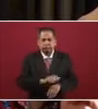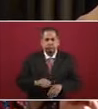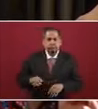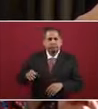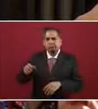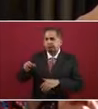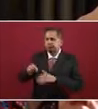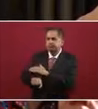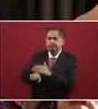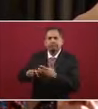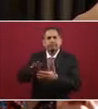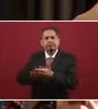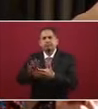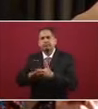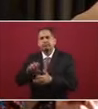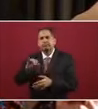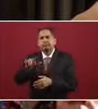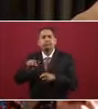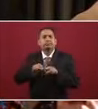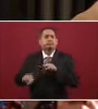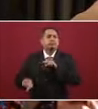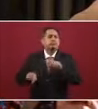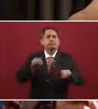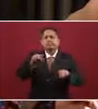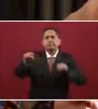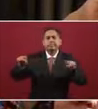cárceles civiles en toda la República.